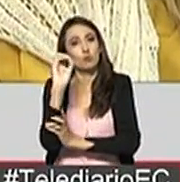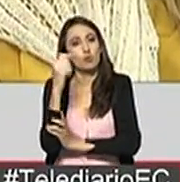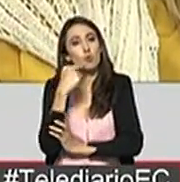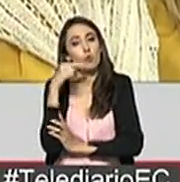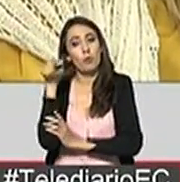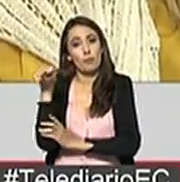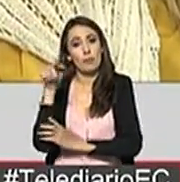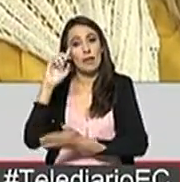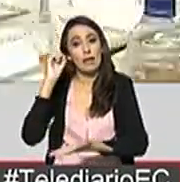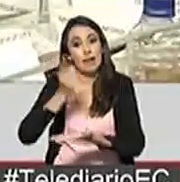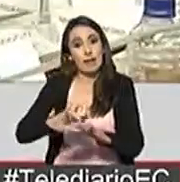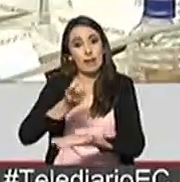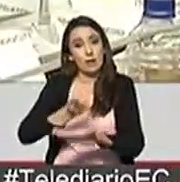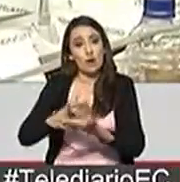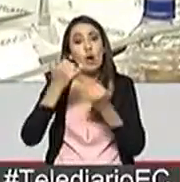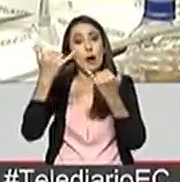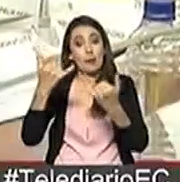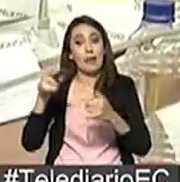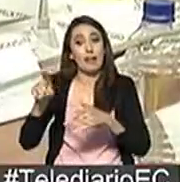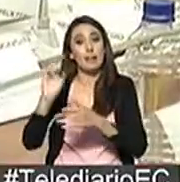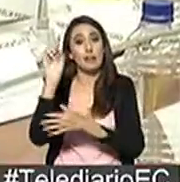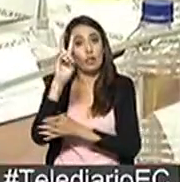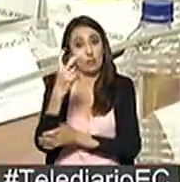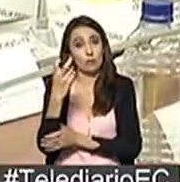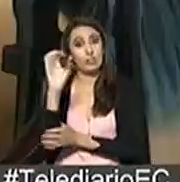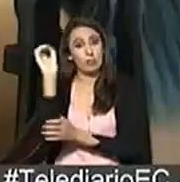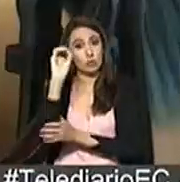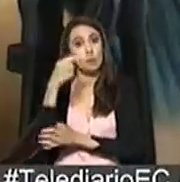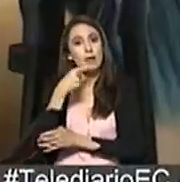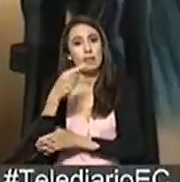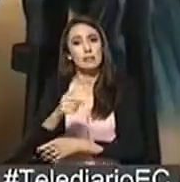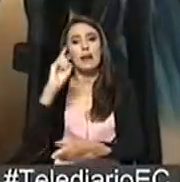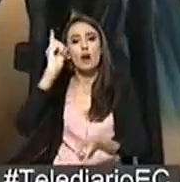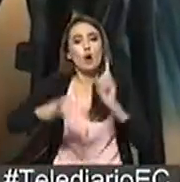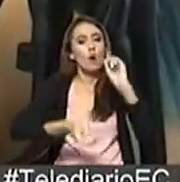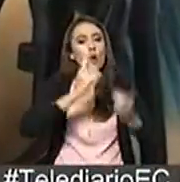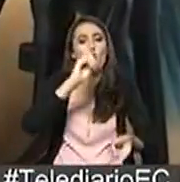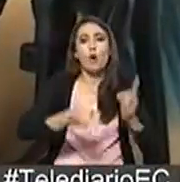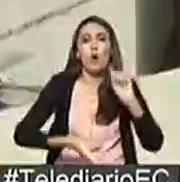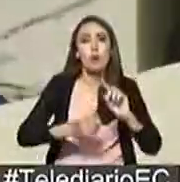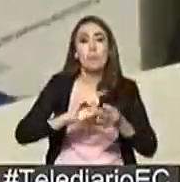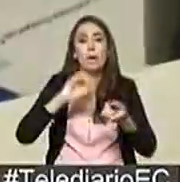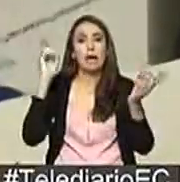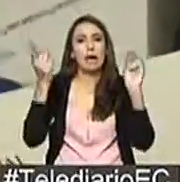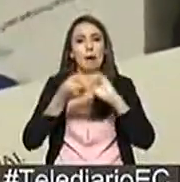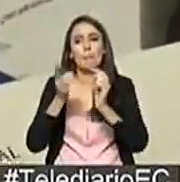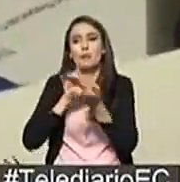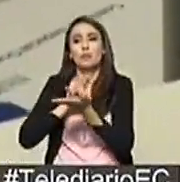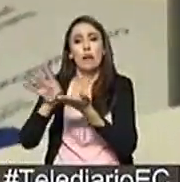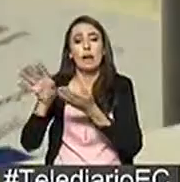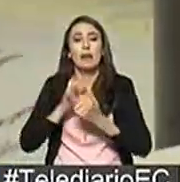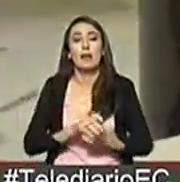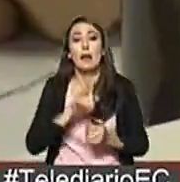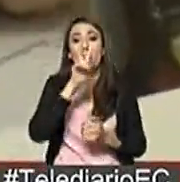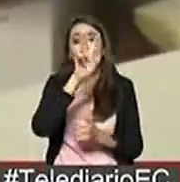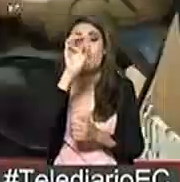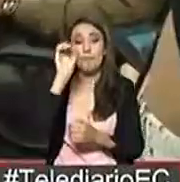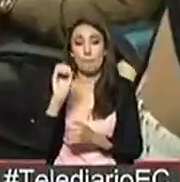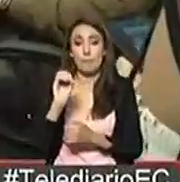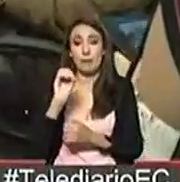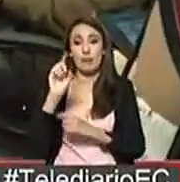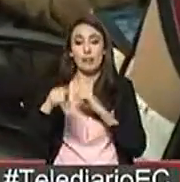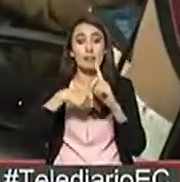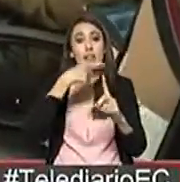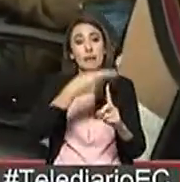previsto el golpe de Estado. El ejemplo más evidente de ello fueron las campañas de posicionamiento de noticias falsas, que comenzaron con 20 el día 3 de octubre